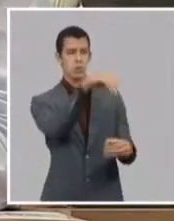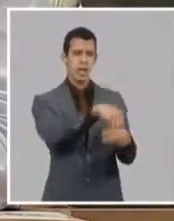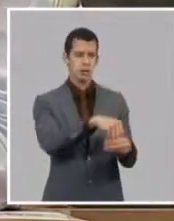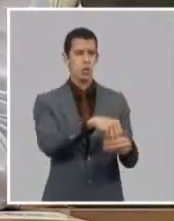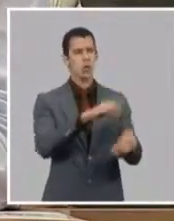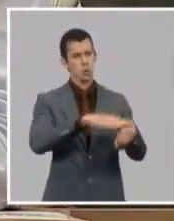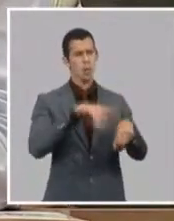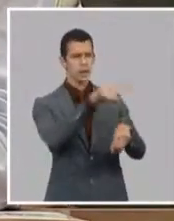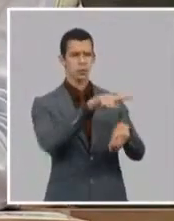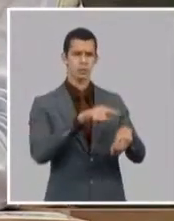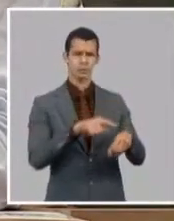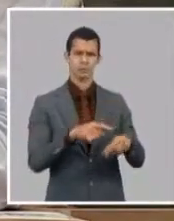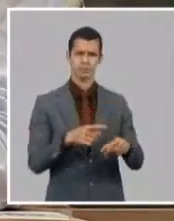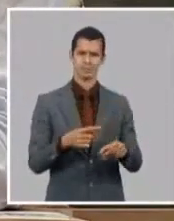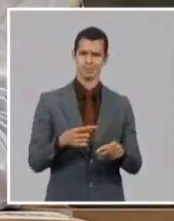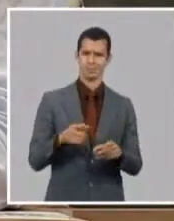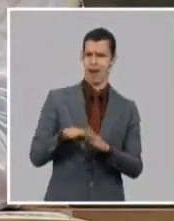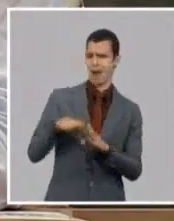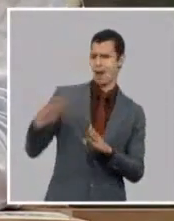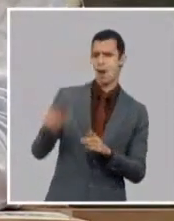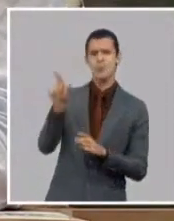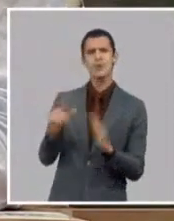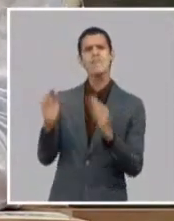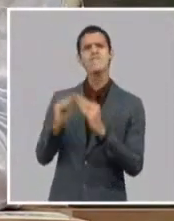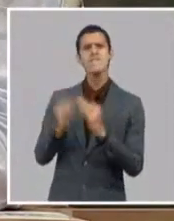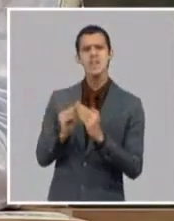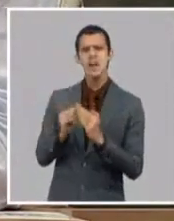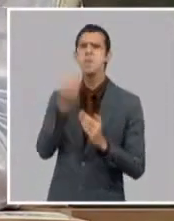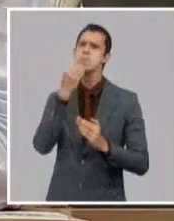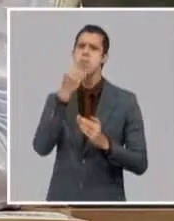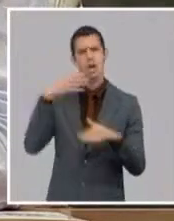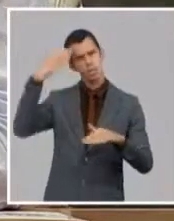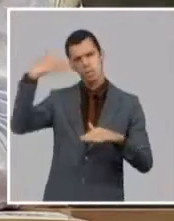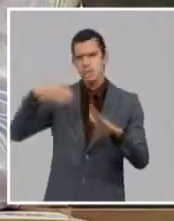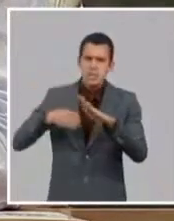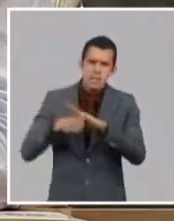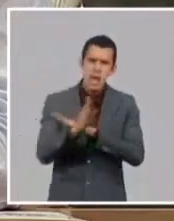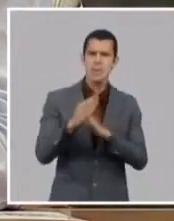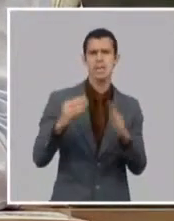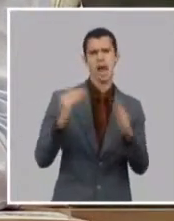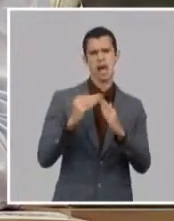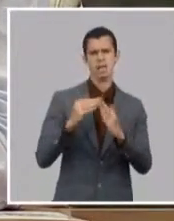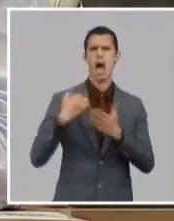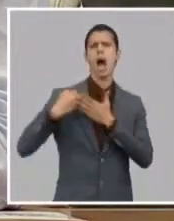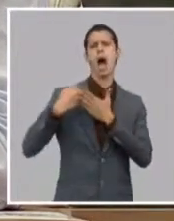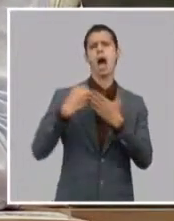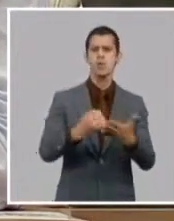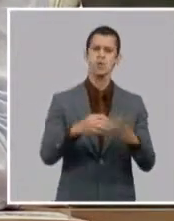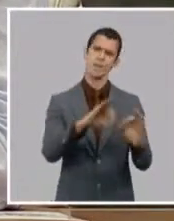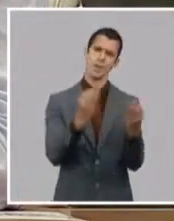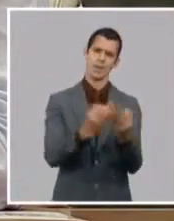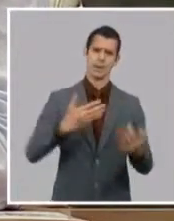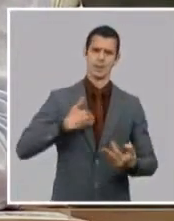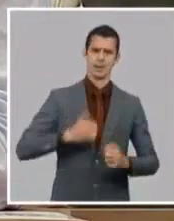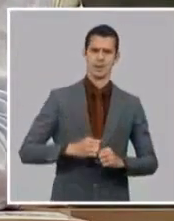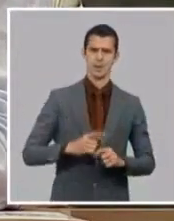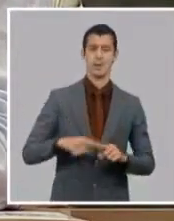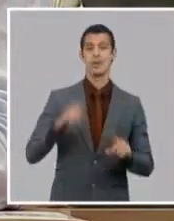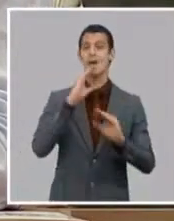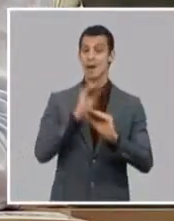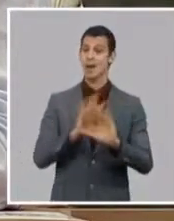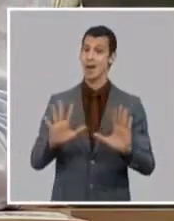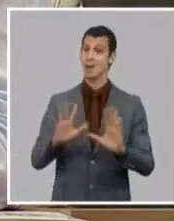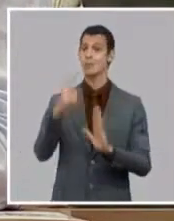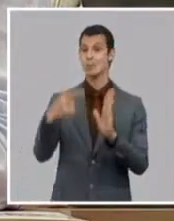intervenir y echarme con el propósito de atender la crisis humanitaria de mi familia. Eso sí, nunca usted dirá que lo